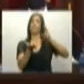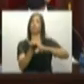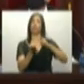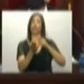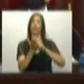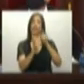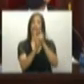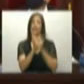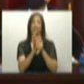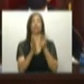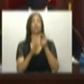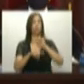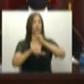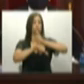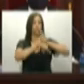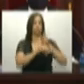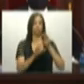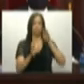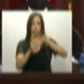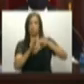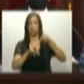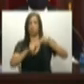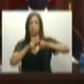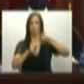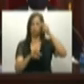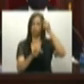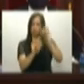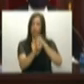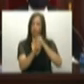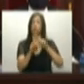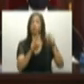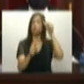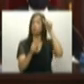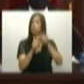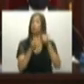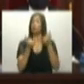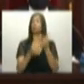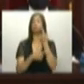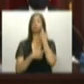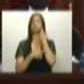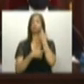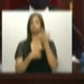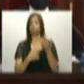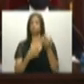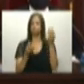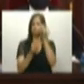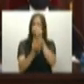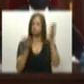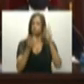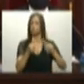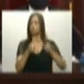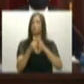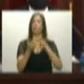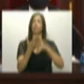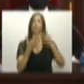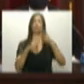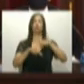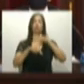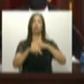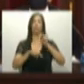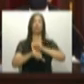esa es una meta Pero ojo que esa meta que que la puso y aquí sería interesante Escuchar fue el mismo gobierno